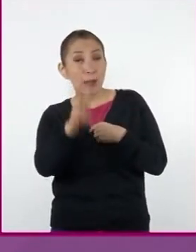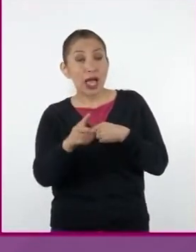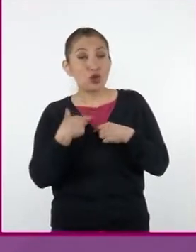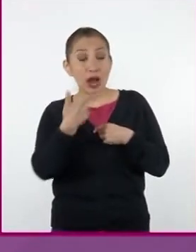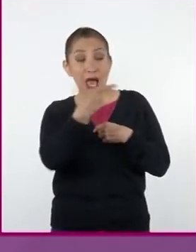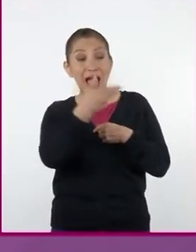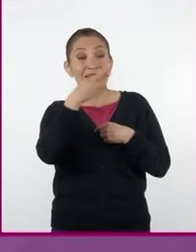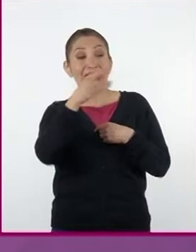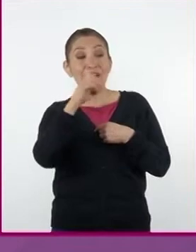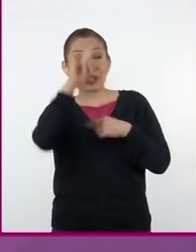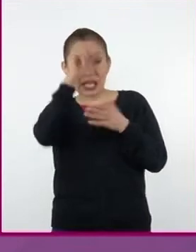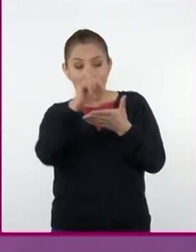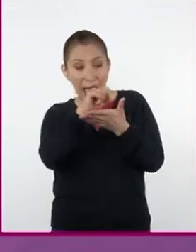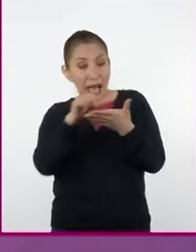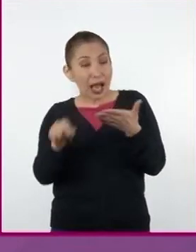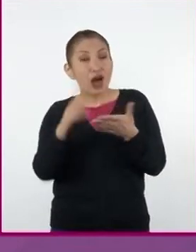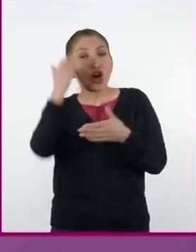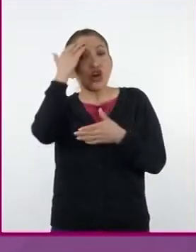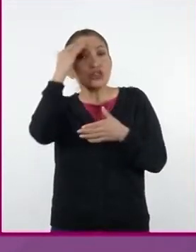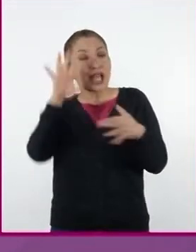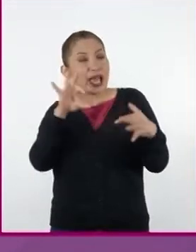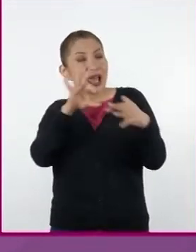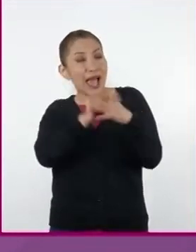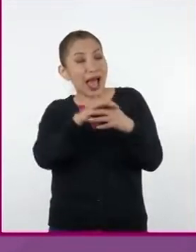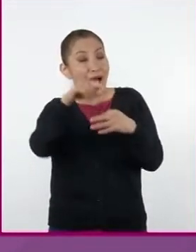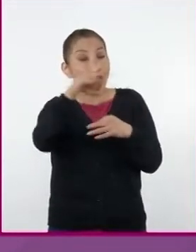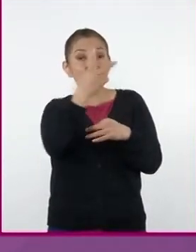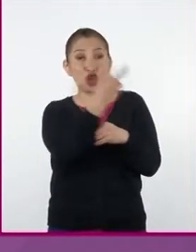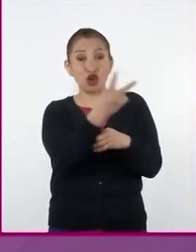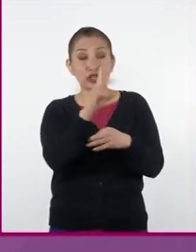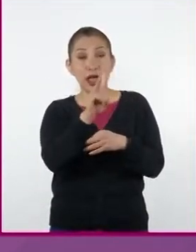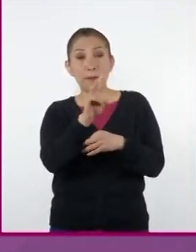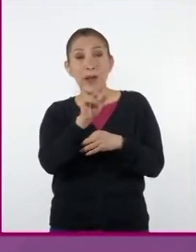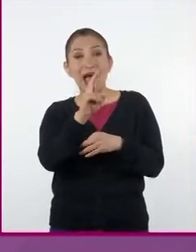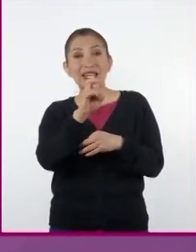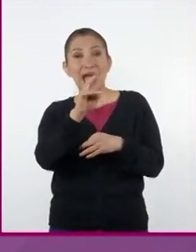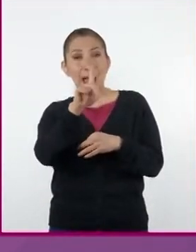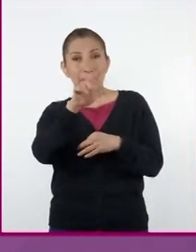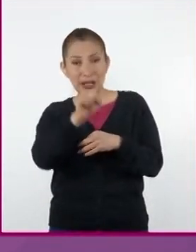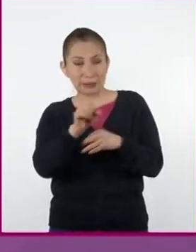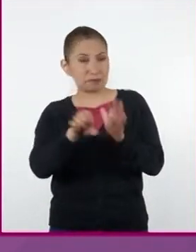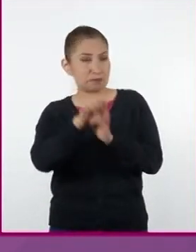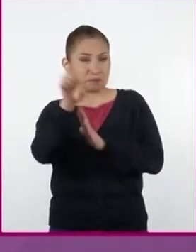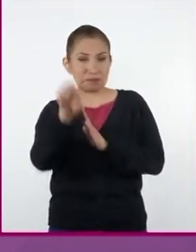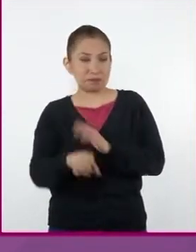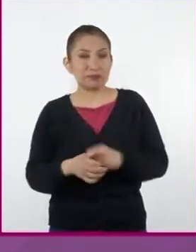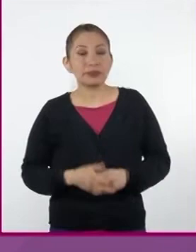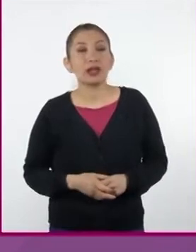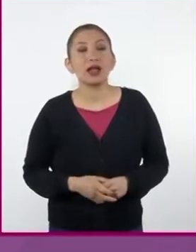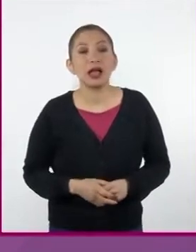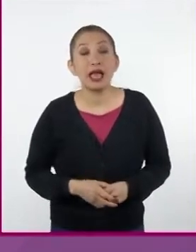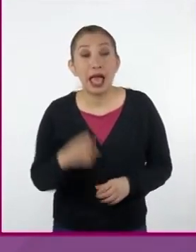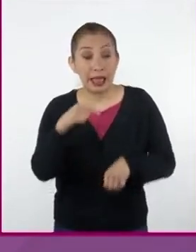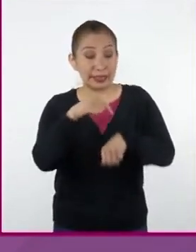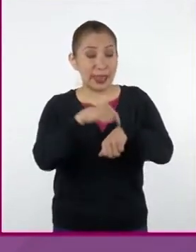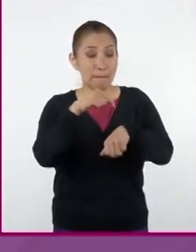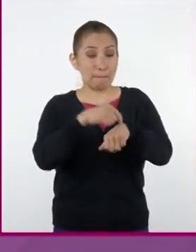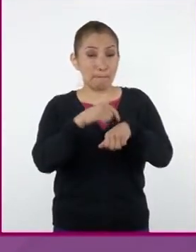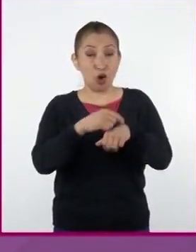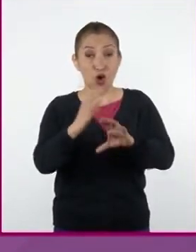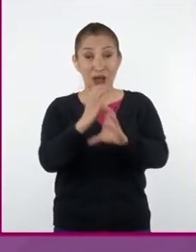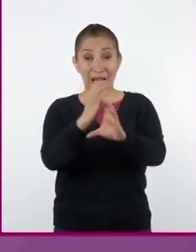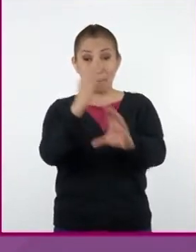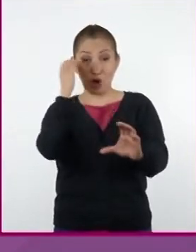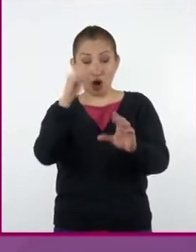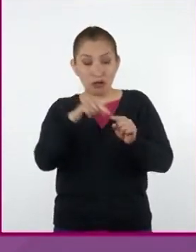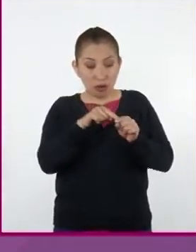gráfica que nos permita conocer la relación que hay entre dos variables. Por ejemplo, el tiempo que tarda el camión